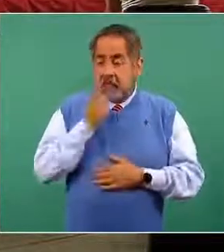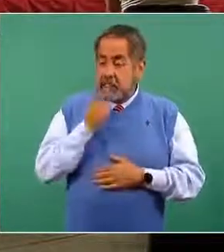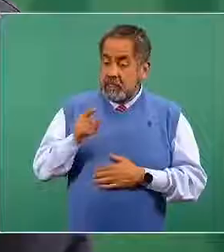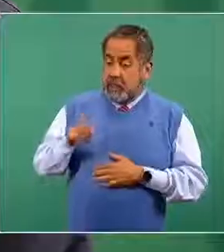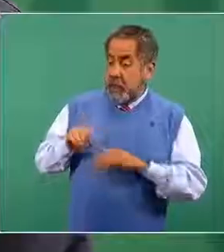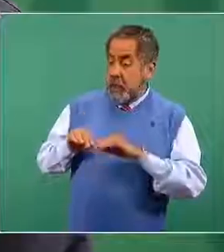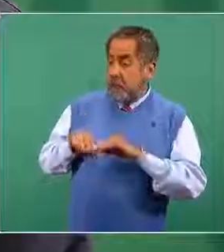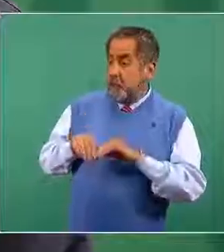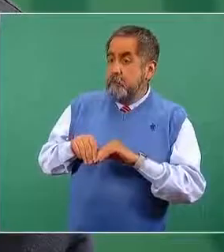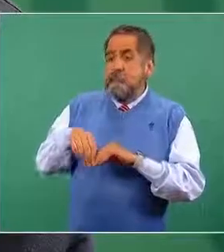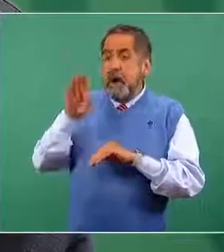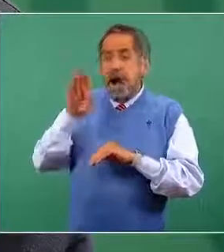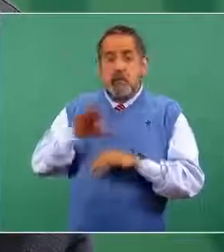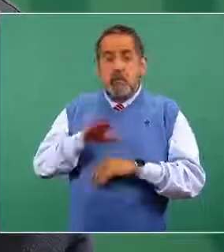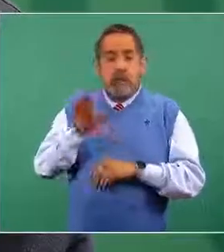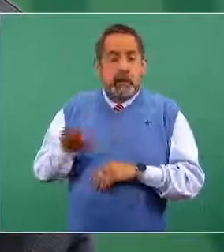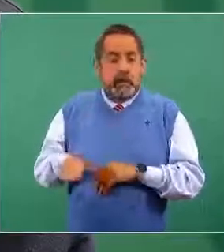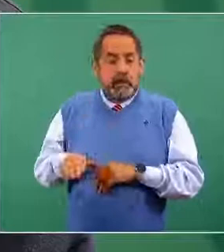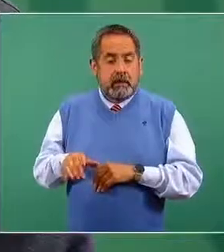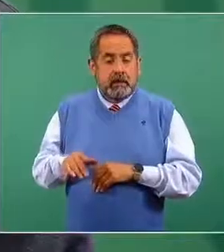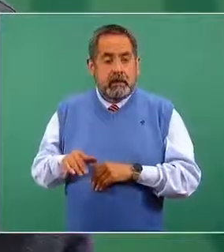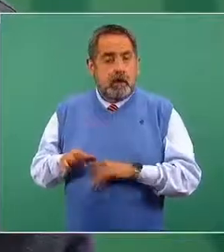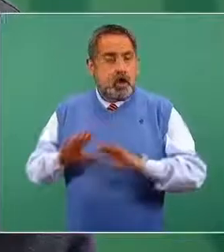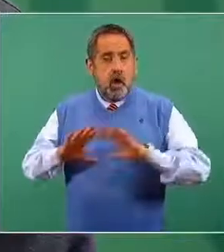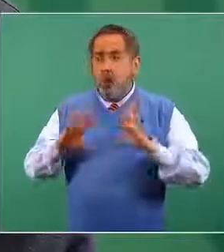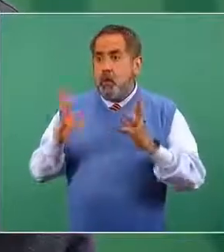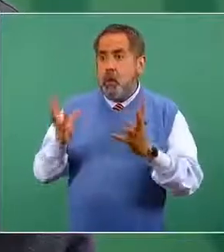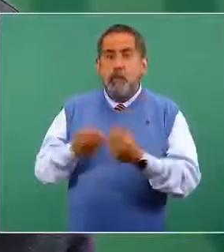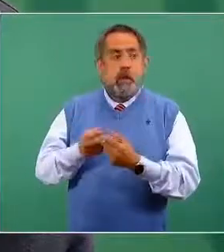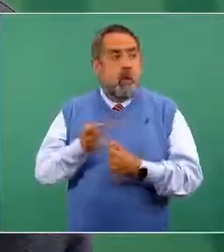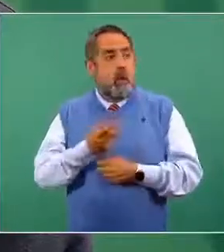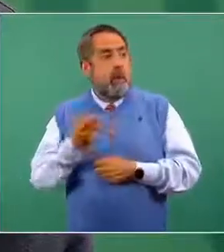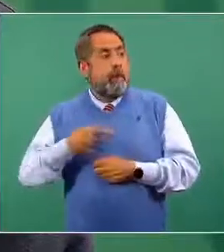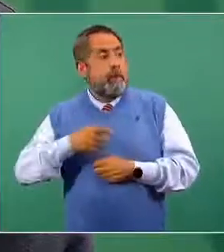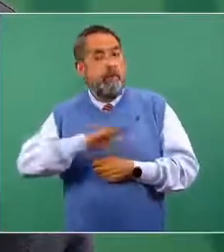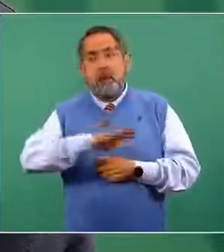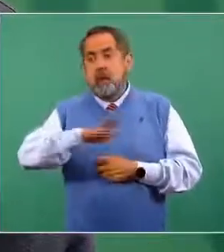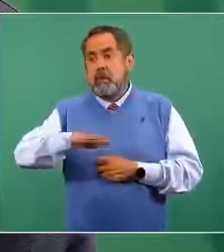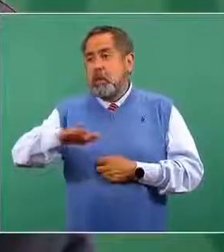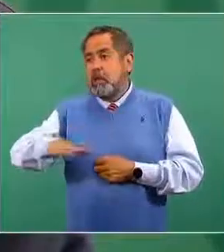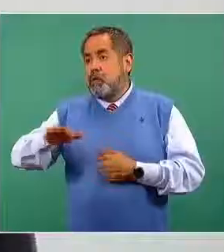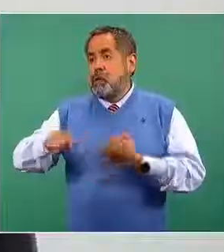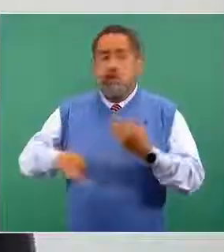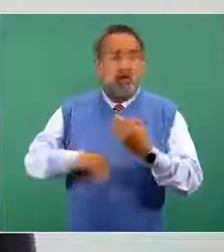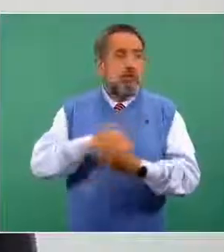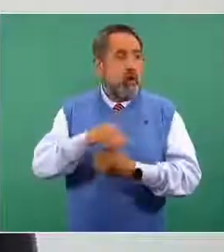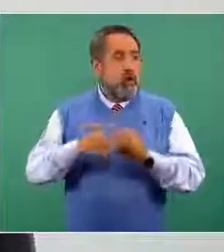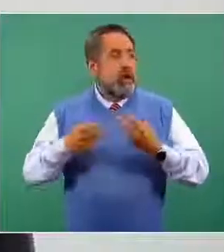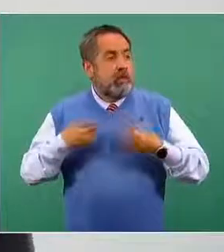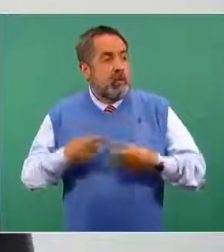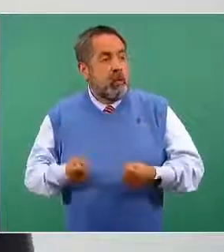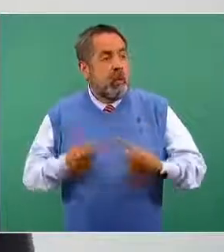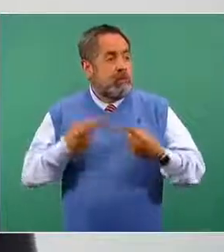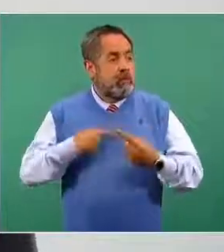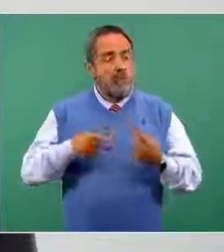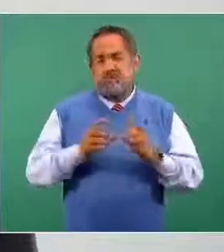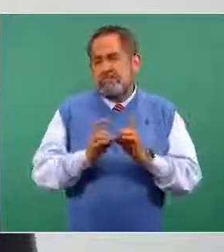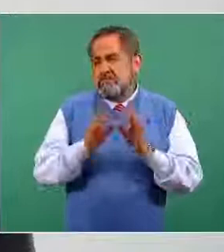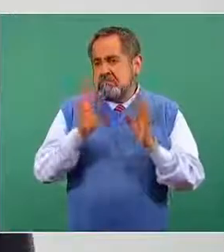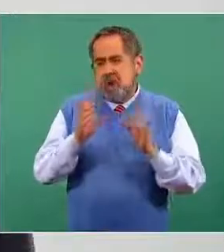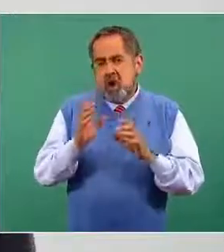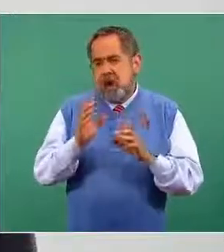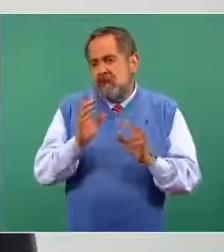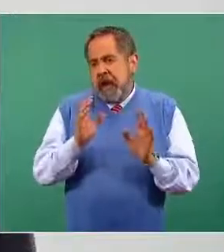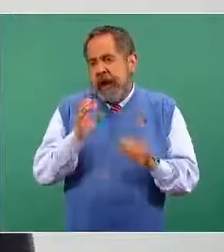de mortalidad es el cálculo de todas las defunciones por todas las causas, es decir, todas las personas que lamentablemente por alguna